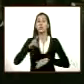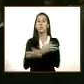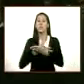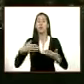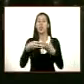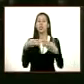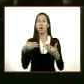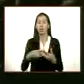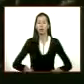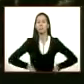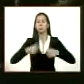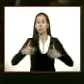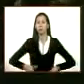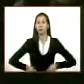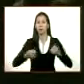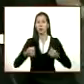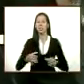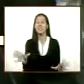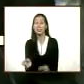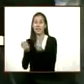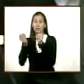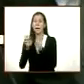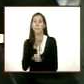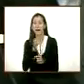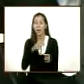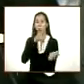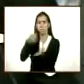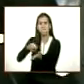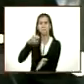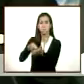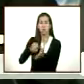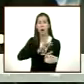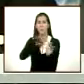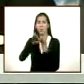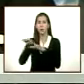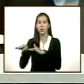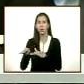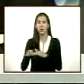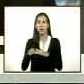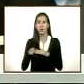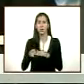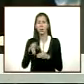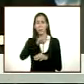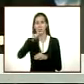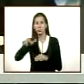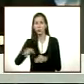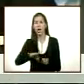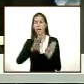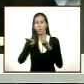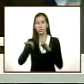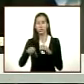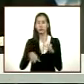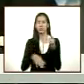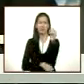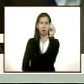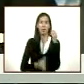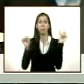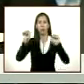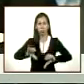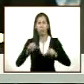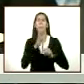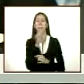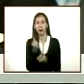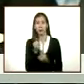12 millones de dólares a salvar bancos y a recompensar a especuladores en una gravísima crisis que